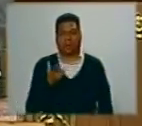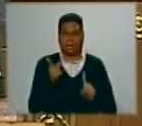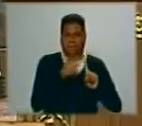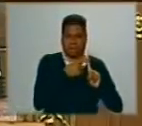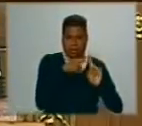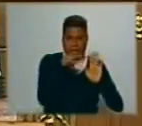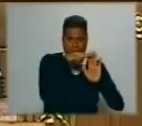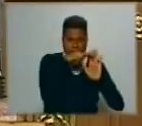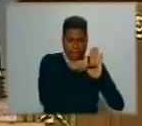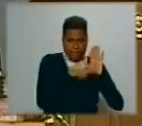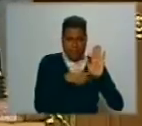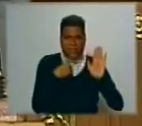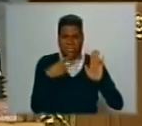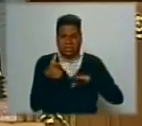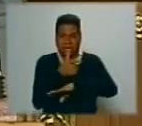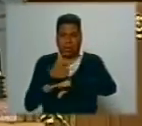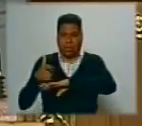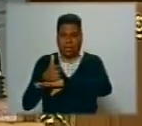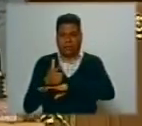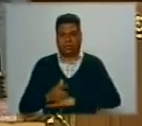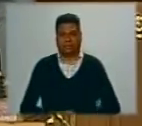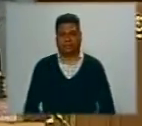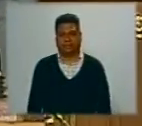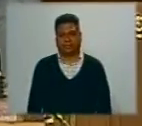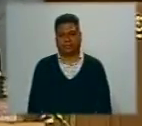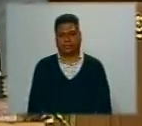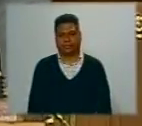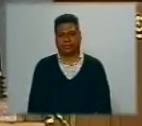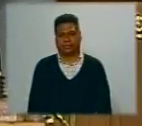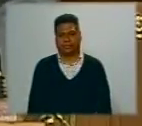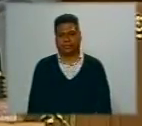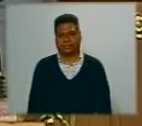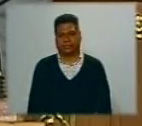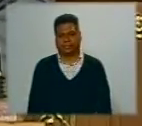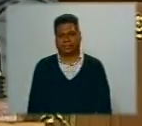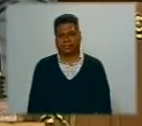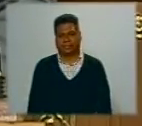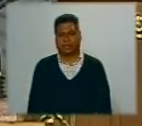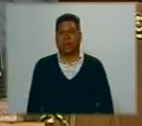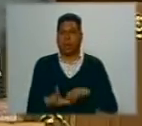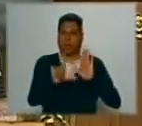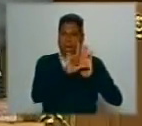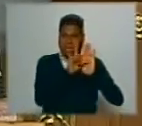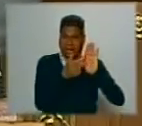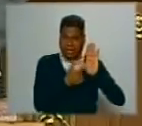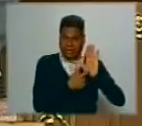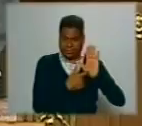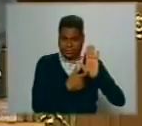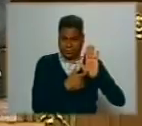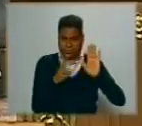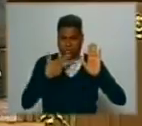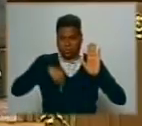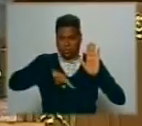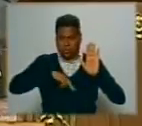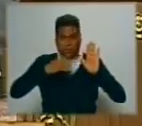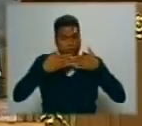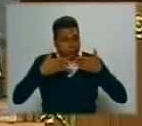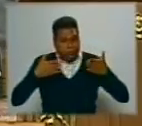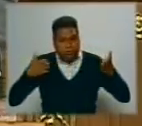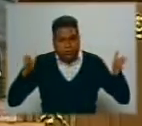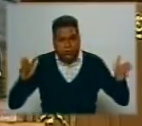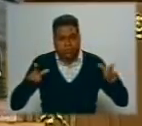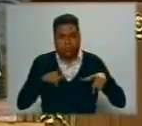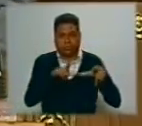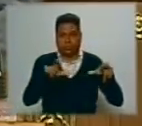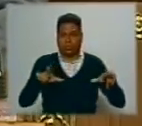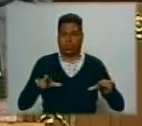el Ejecutivo Nacional. Es decir, con esta ley estamos abriendo un conjunto de